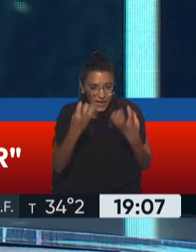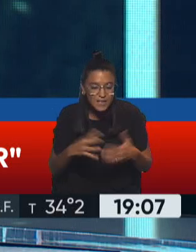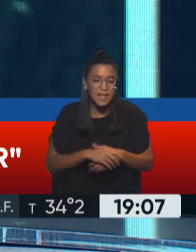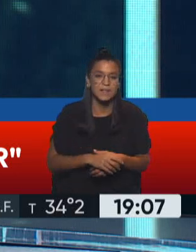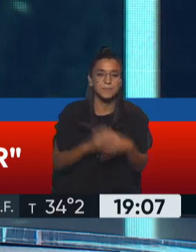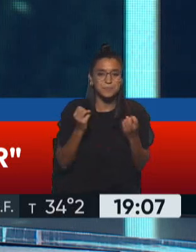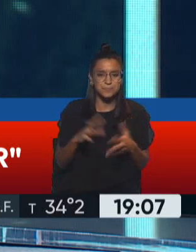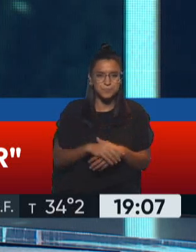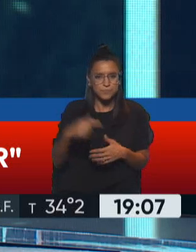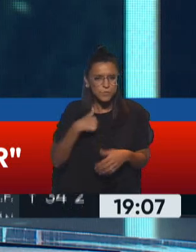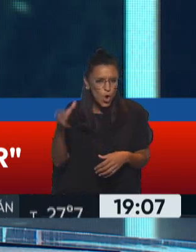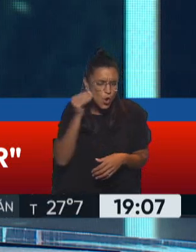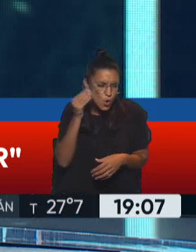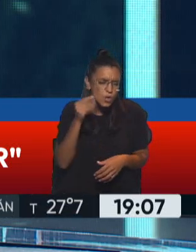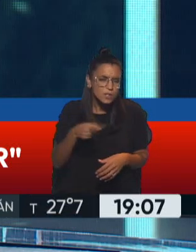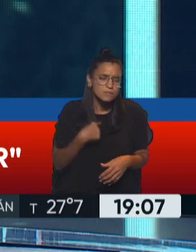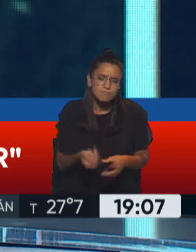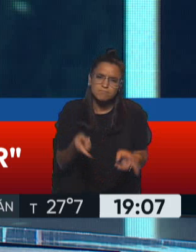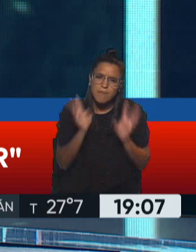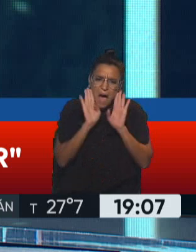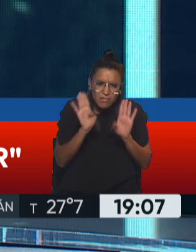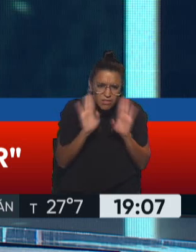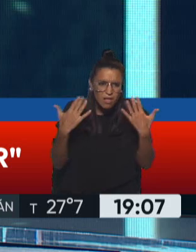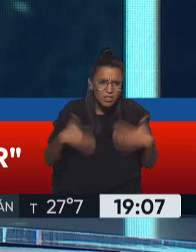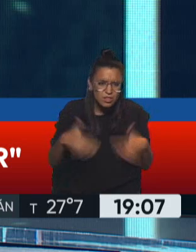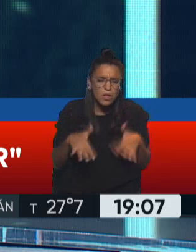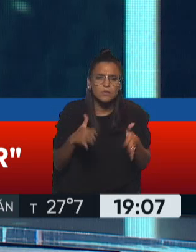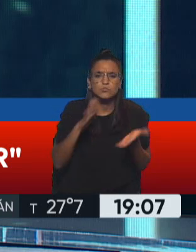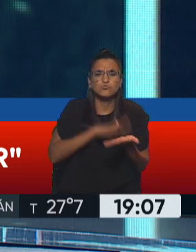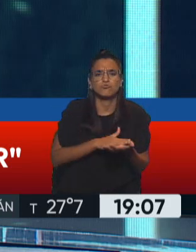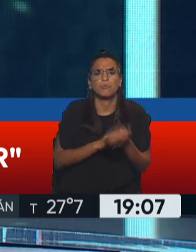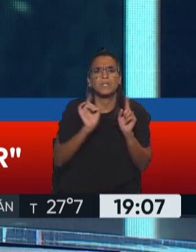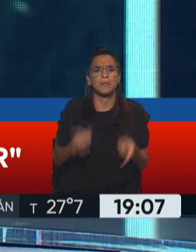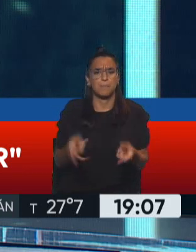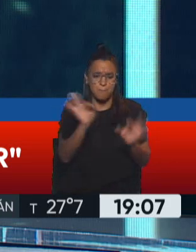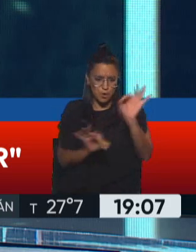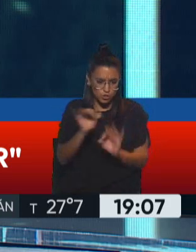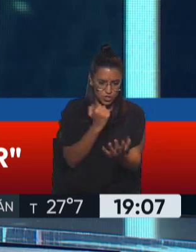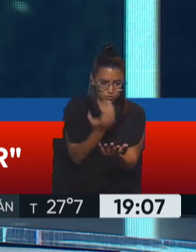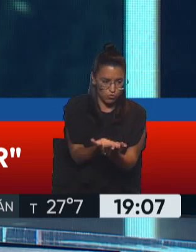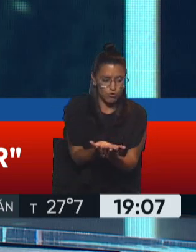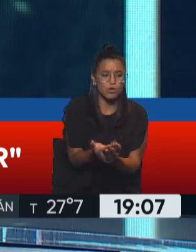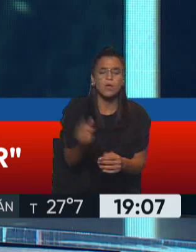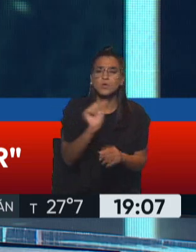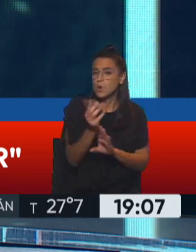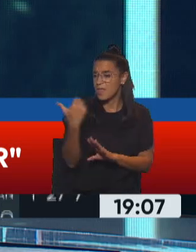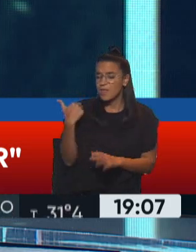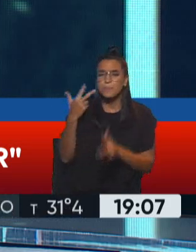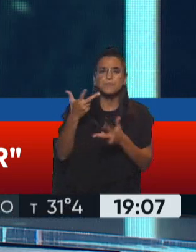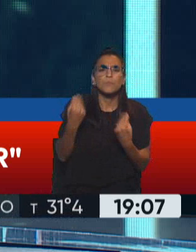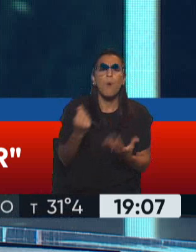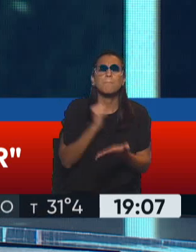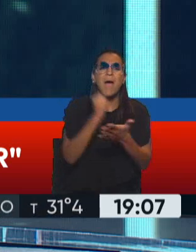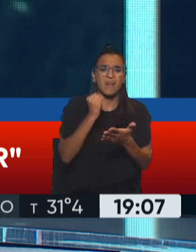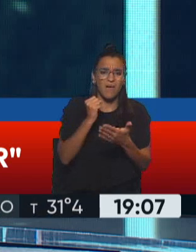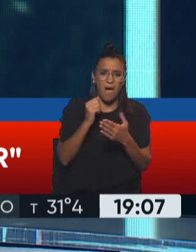Hola, ¿qué tal? ¿Qué tal? Escuchándote atentamente, por supuesto, en lo referido también a este proyecto, recién hablabas del antes y